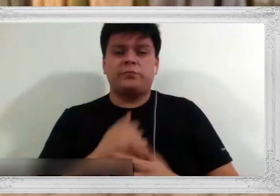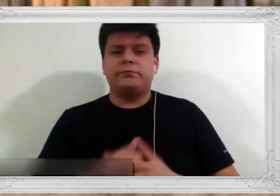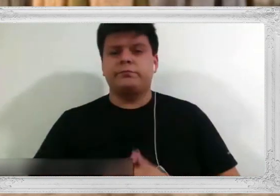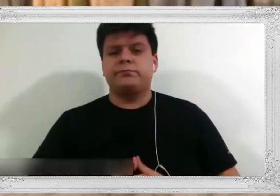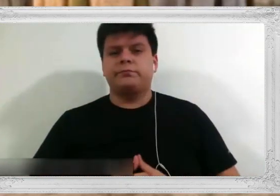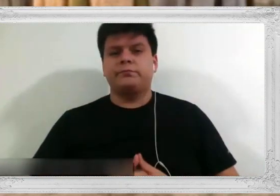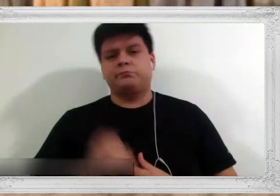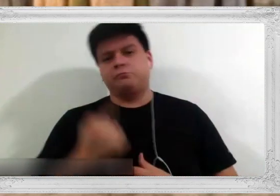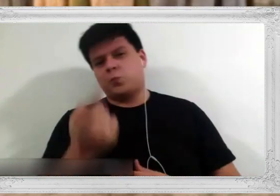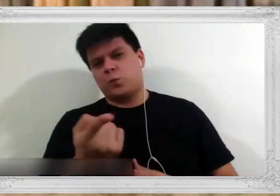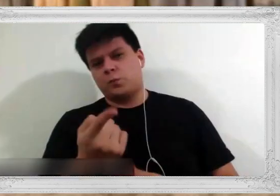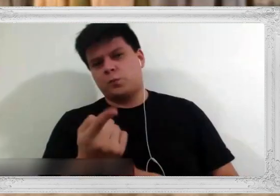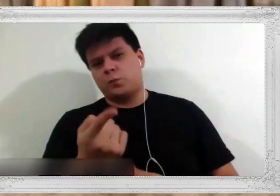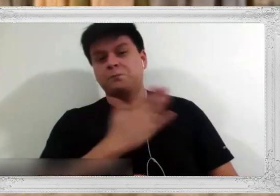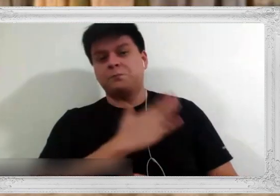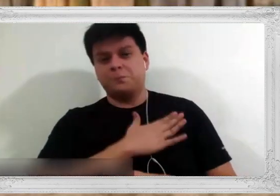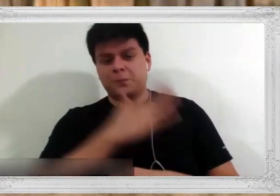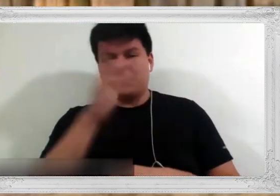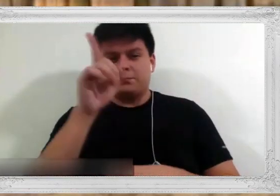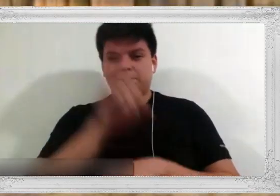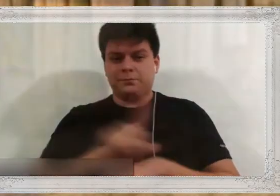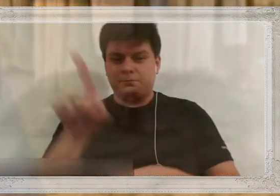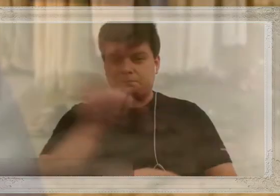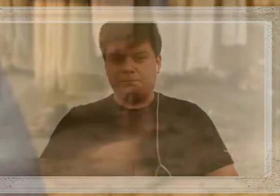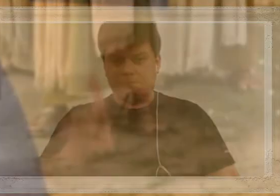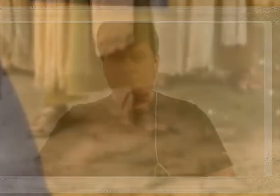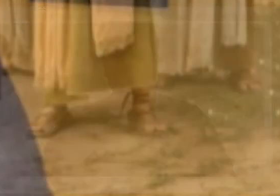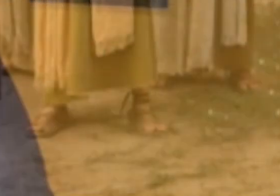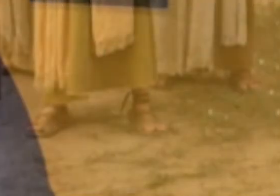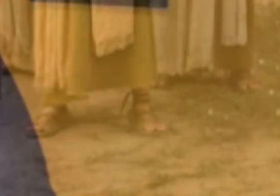Que tengas un bendecido domingo.